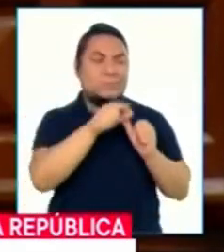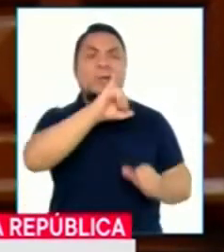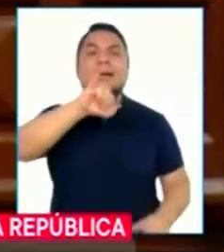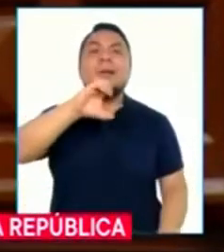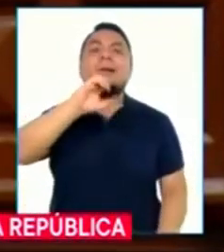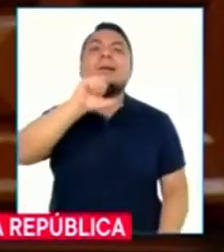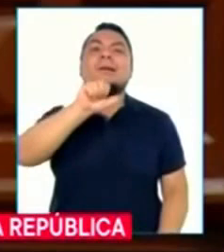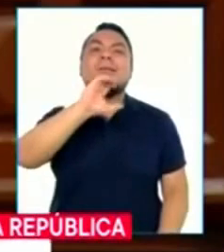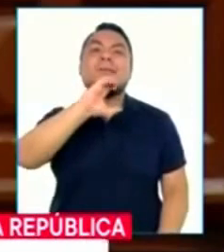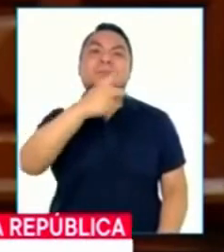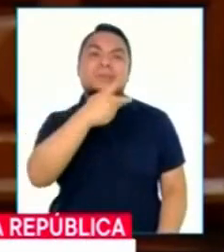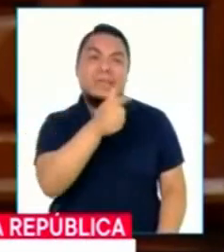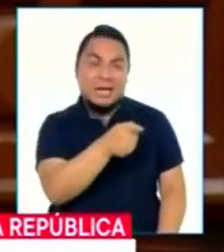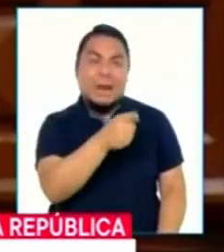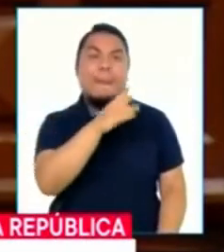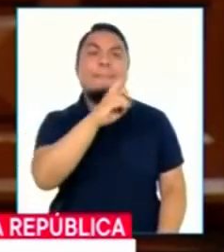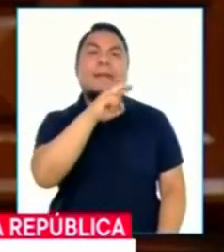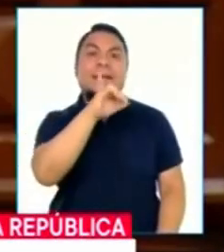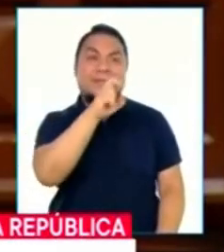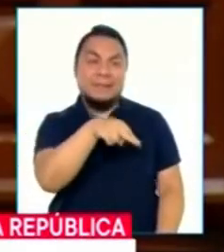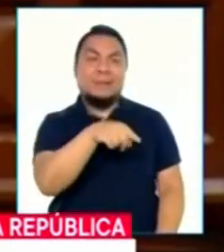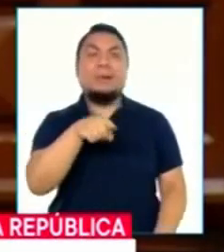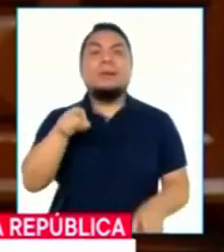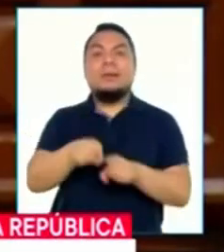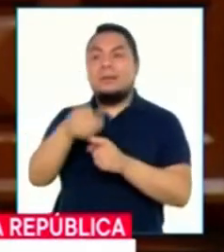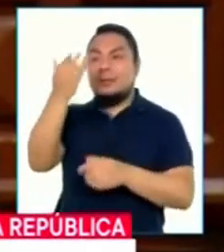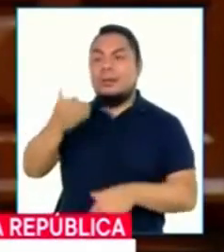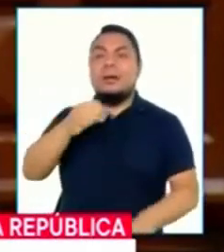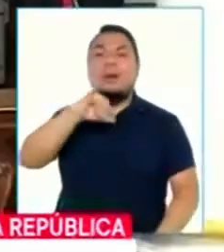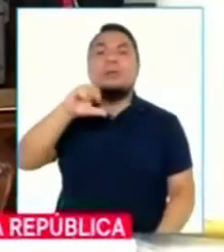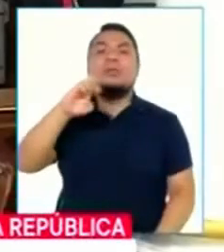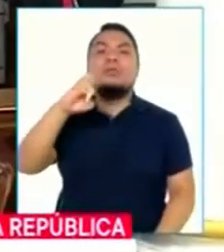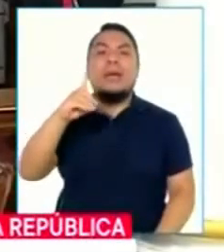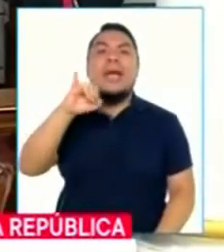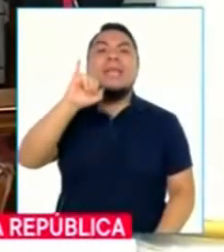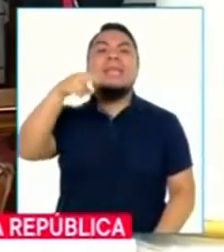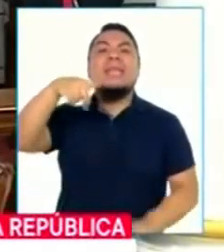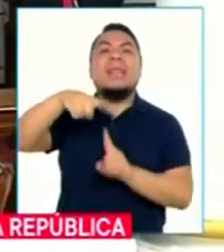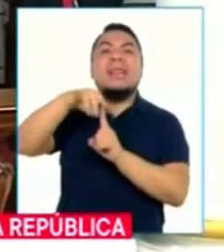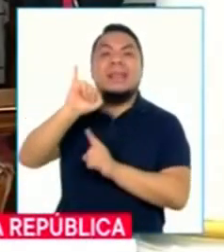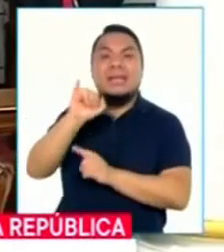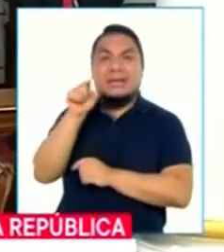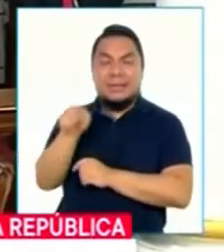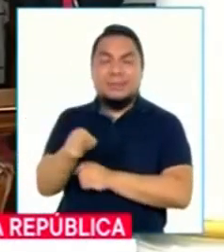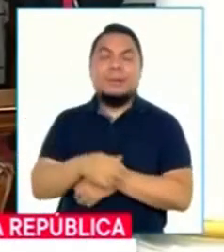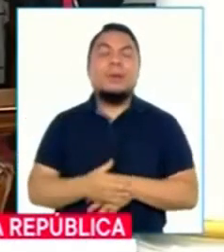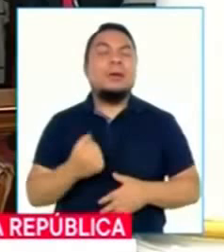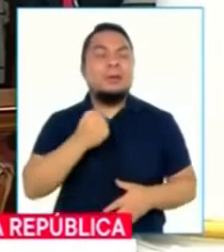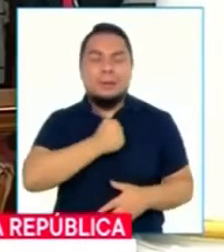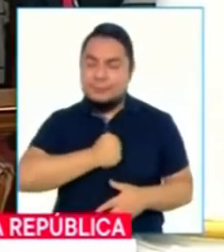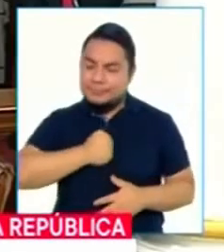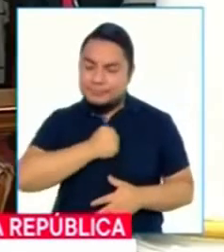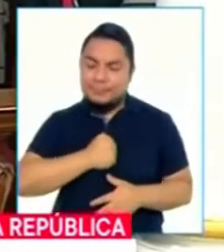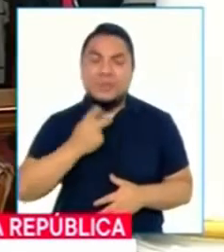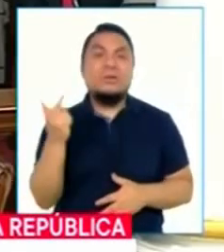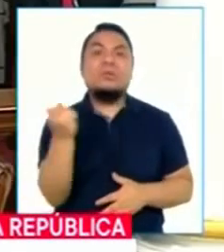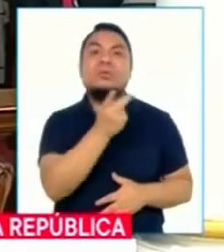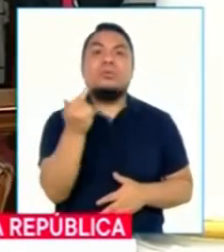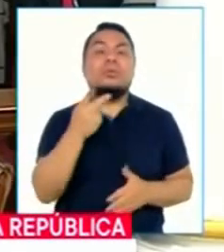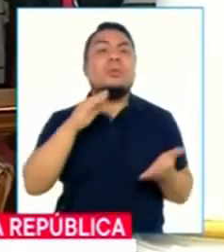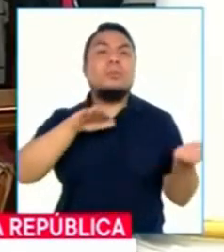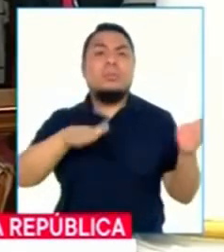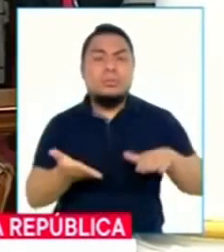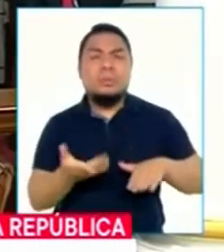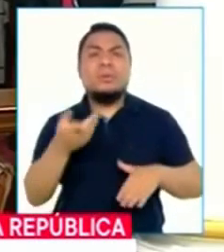Pintado Sánchez y Jordán Inti Sotelo Camargo, lamentablemente